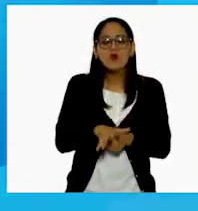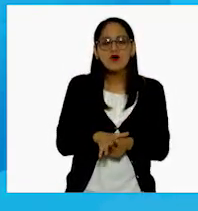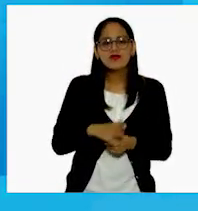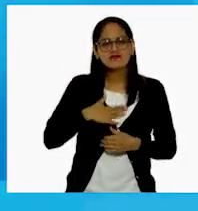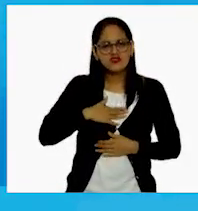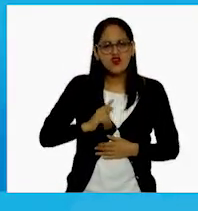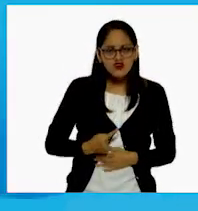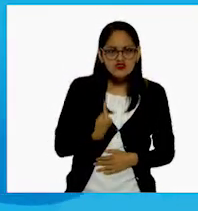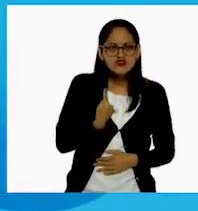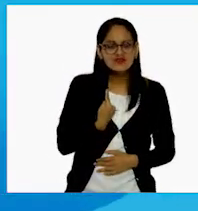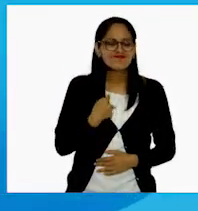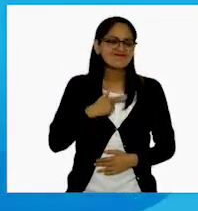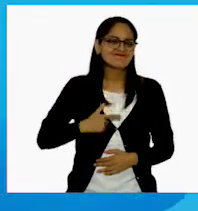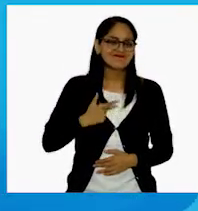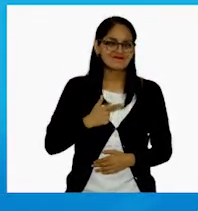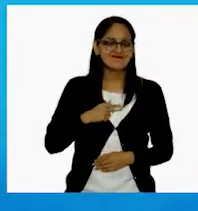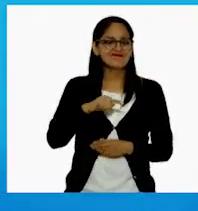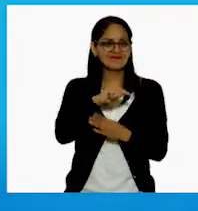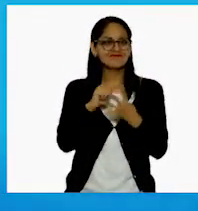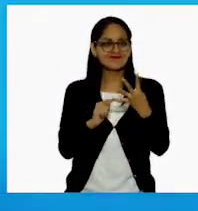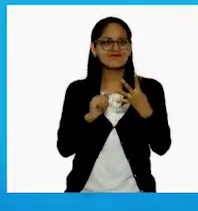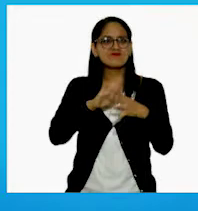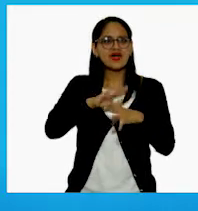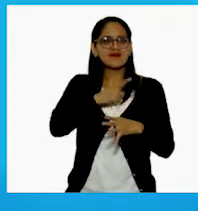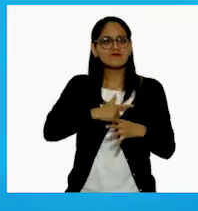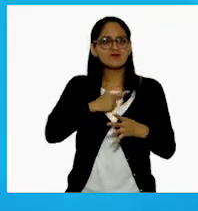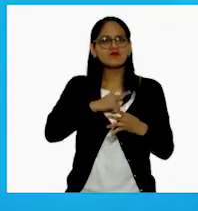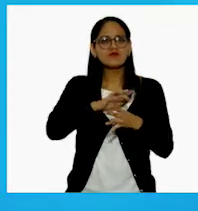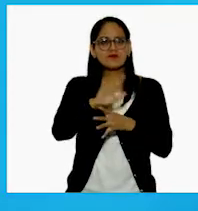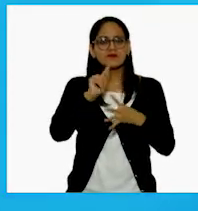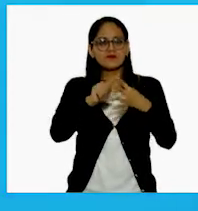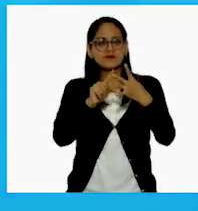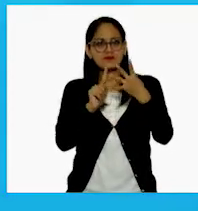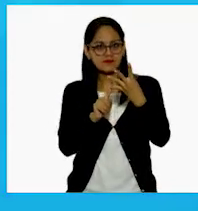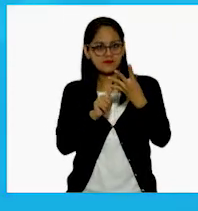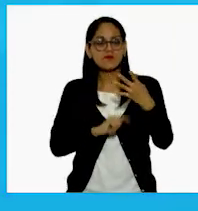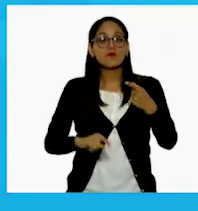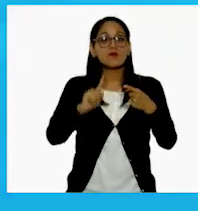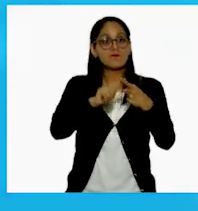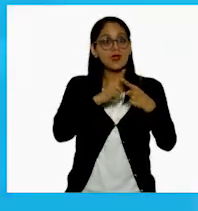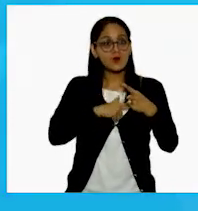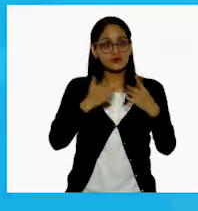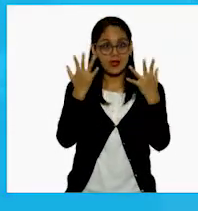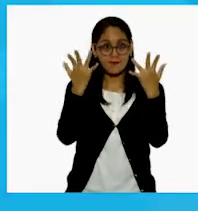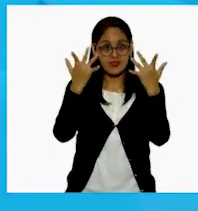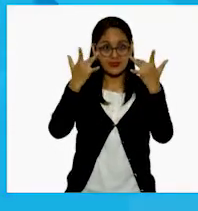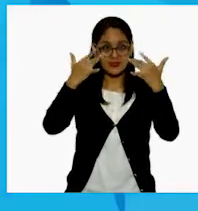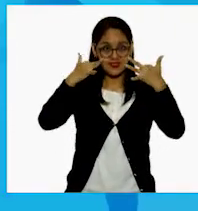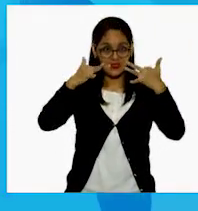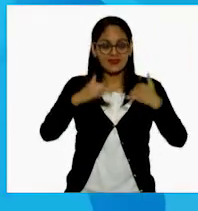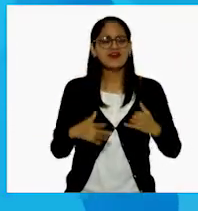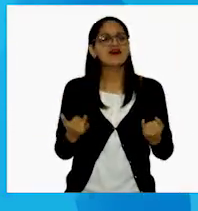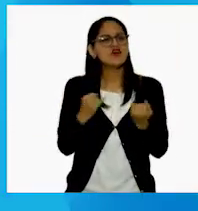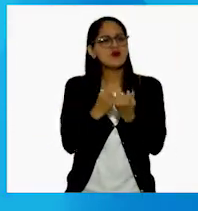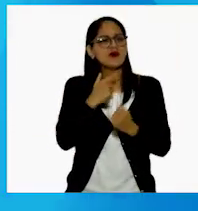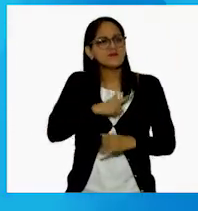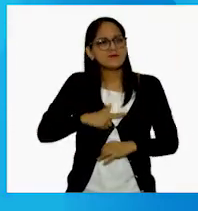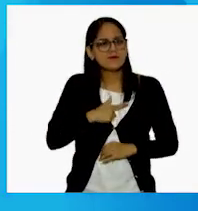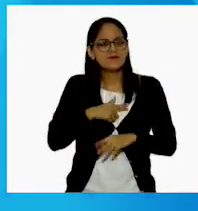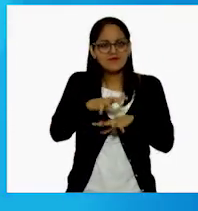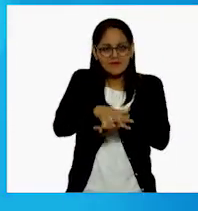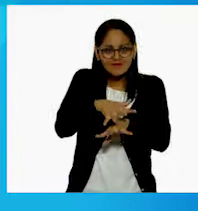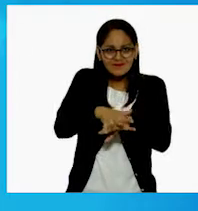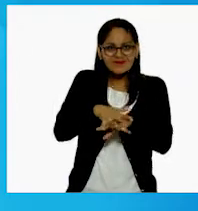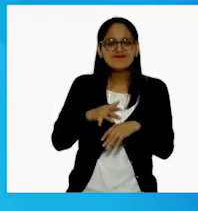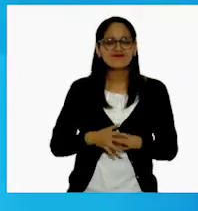yo. Y estas son las cosas que más me gustan de mí. Me gustan mis dedos y me gustan mis